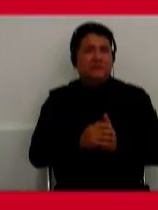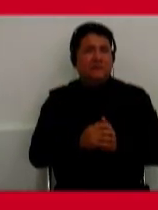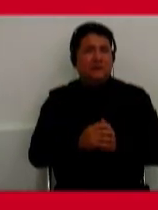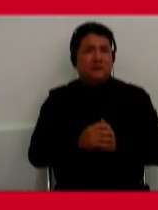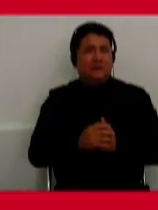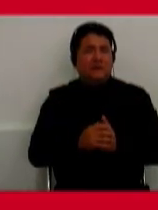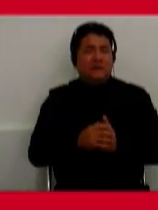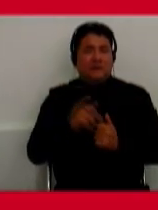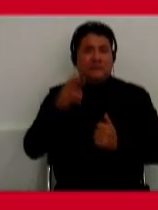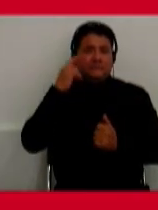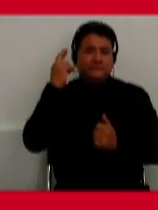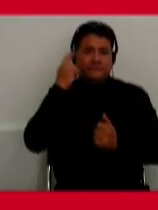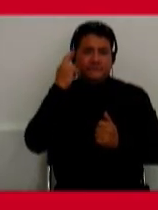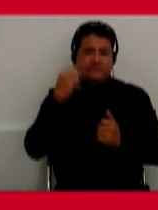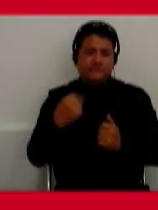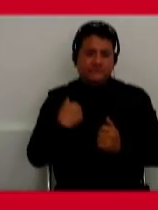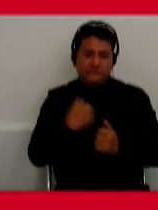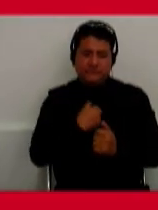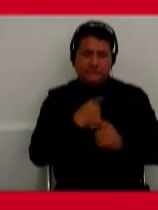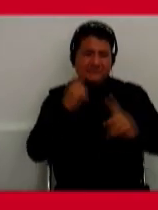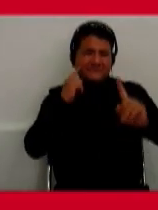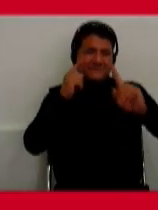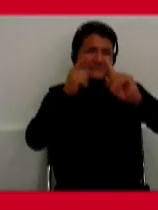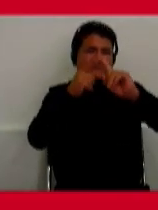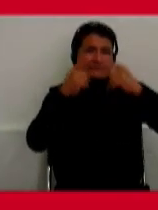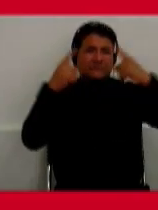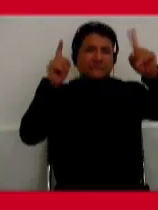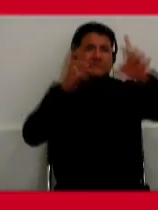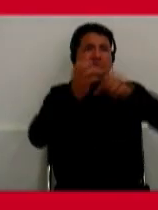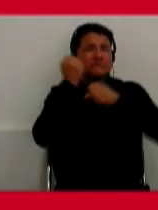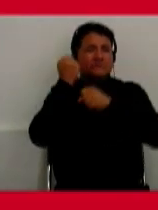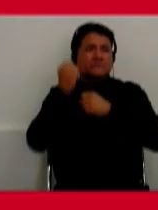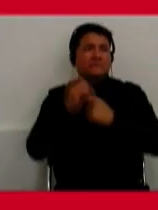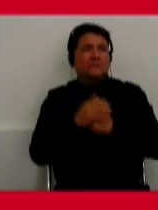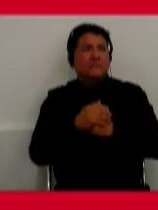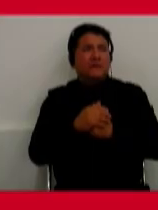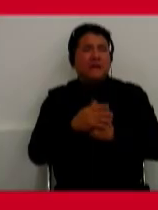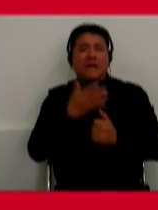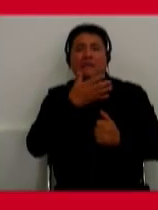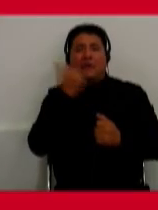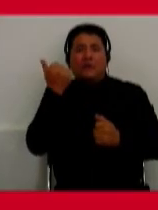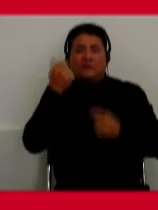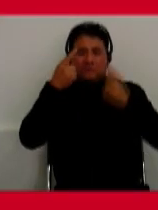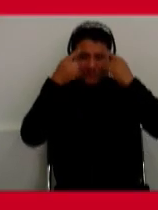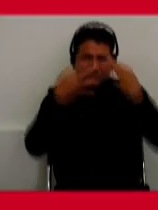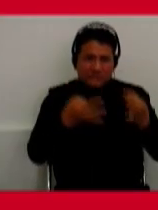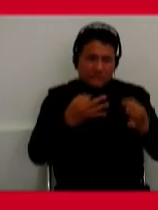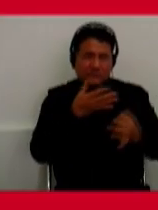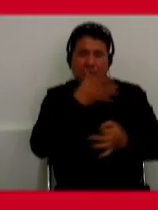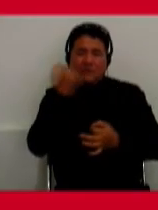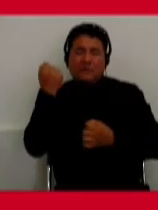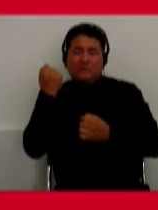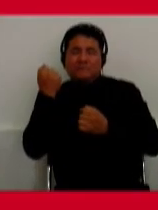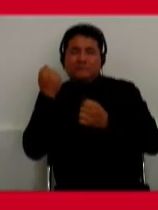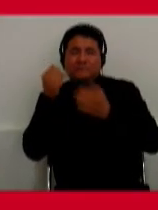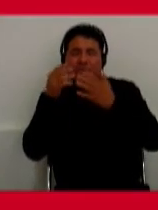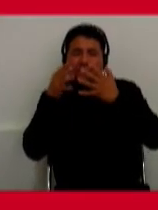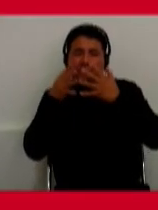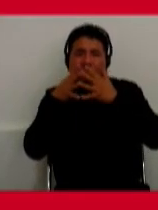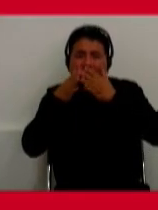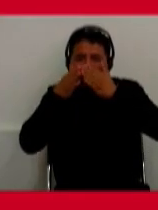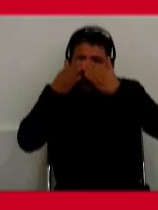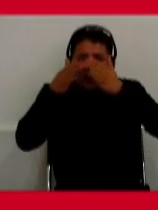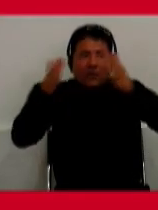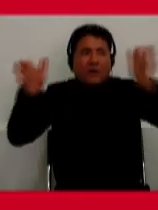ello llegar a la mejor técnica para poder nosotros obtener la mejor decisión y el mejor panorama y qué riesgos frente a las consultas que pueda haber a futuro